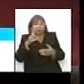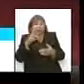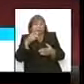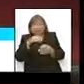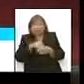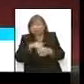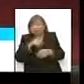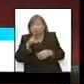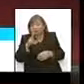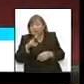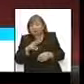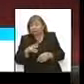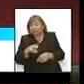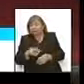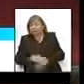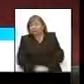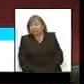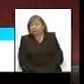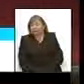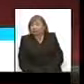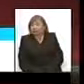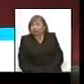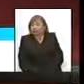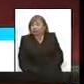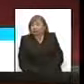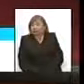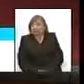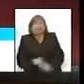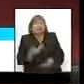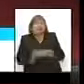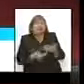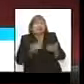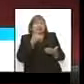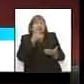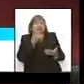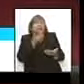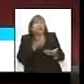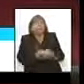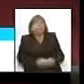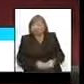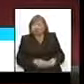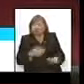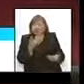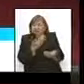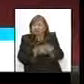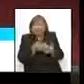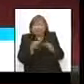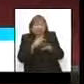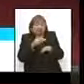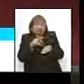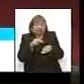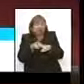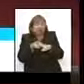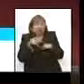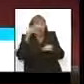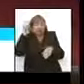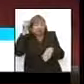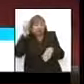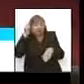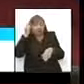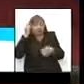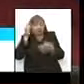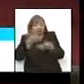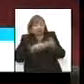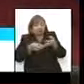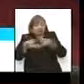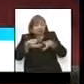van dos opciones. ¿Eso qué lleva normalmente? Digamos, si estuviéramos normalmente en un sistema político donde el poder económico